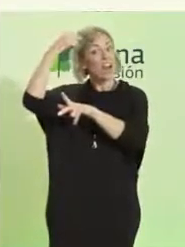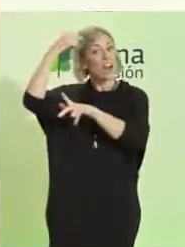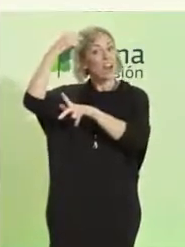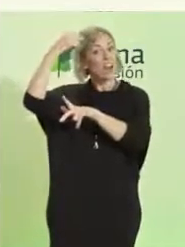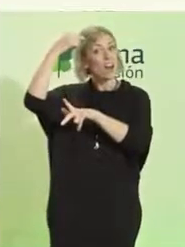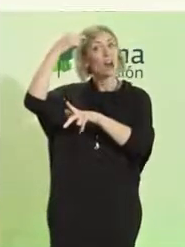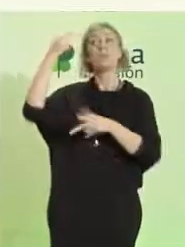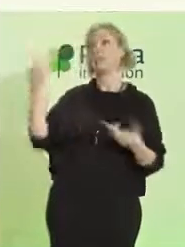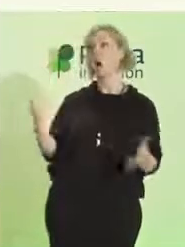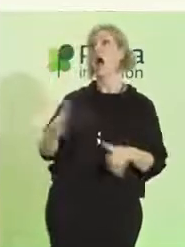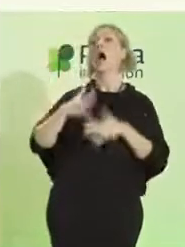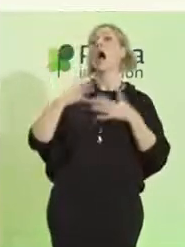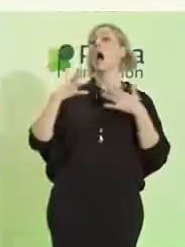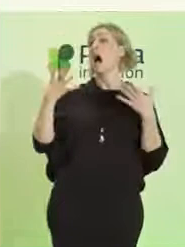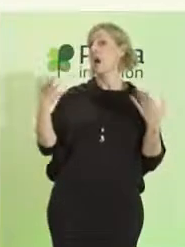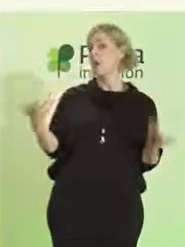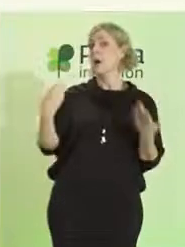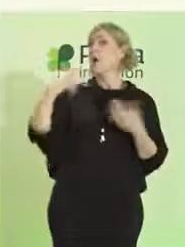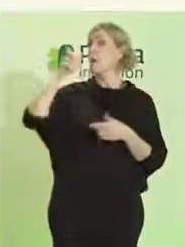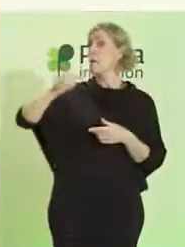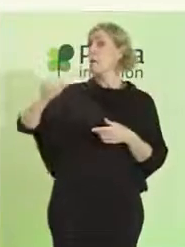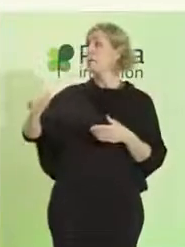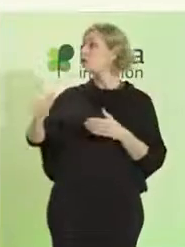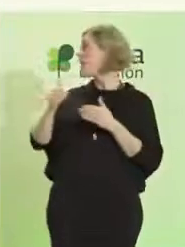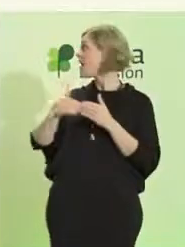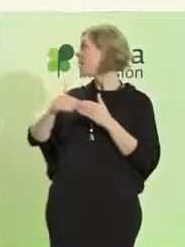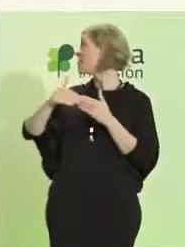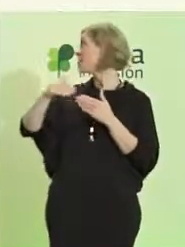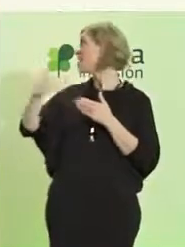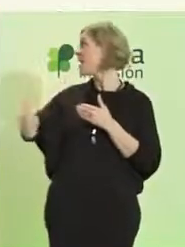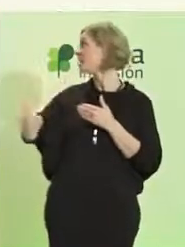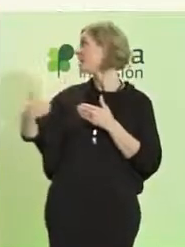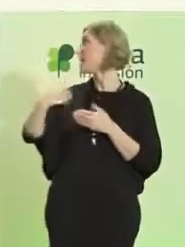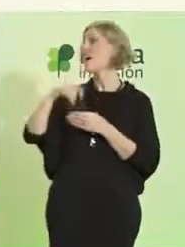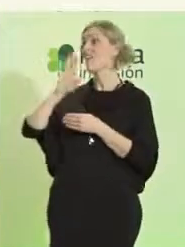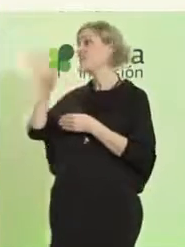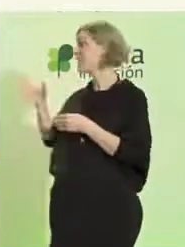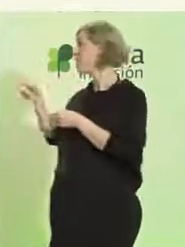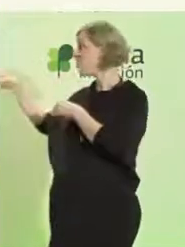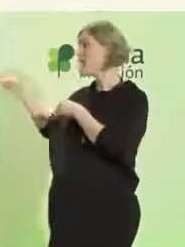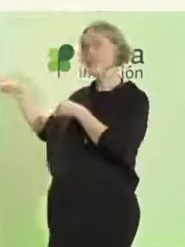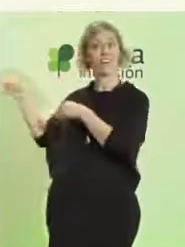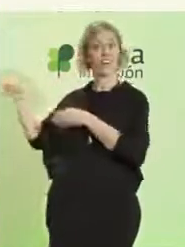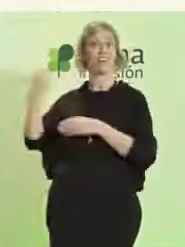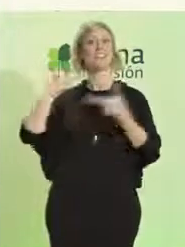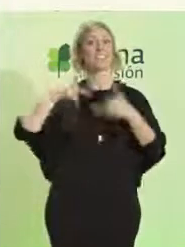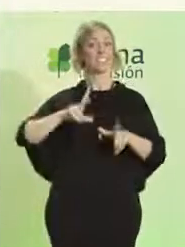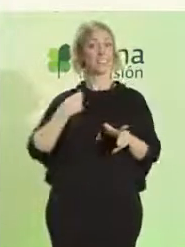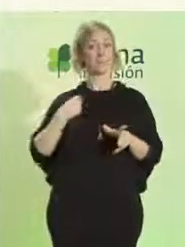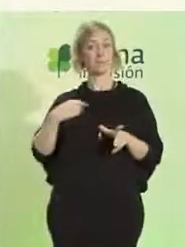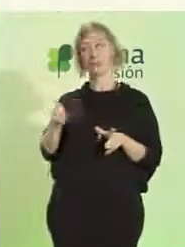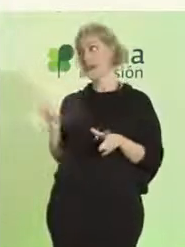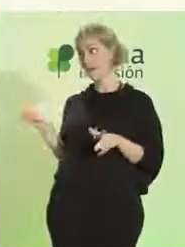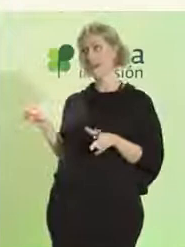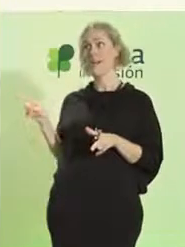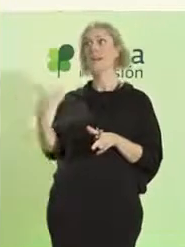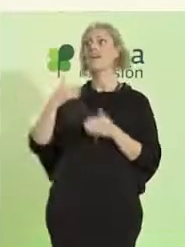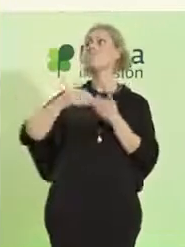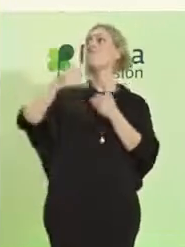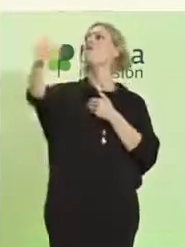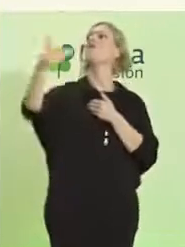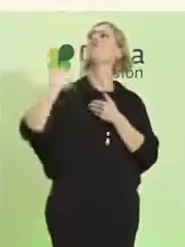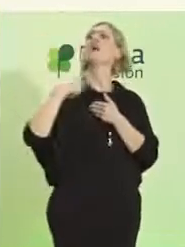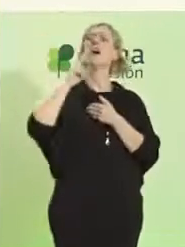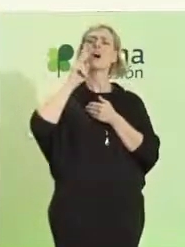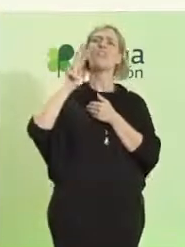probablemente las personas que estén adelante haya afectado más esta silla, que de hecho pedí que la cambiasen para que no fuese igual que las vuestras. La gente del fondo que no la ve cambia, la silla